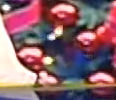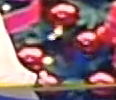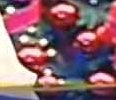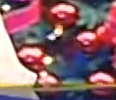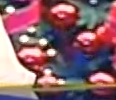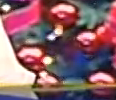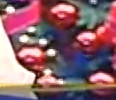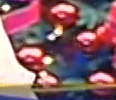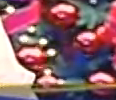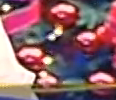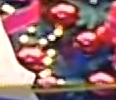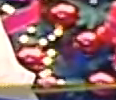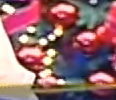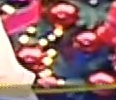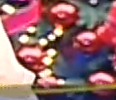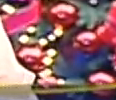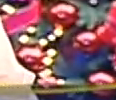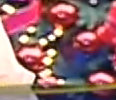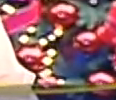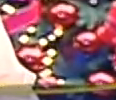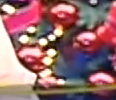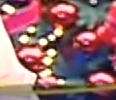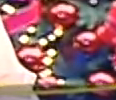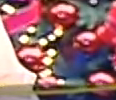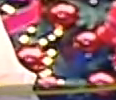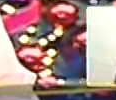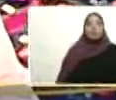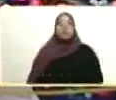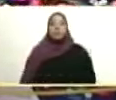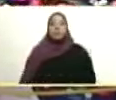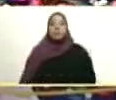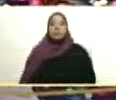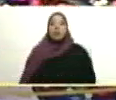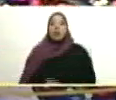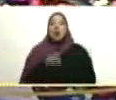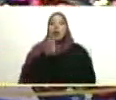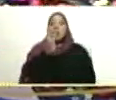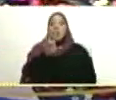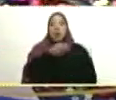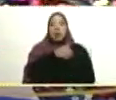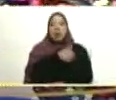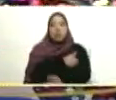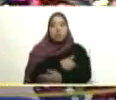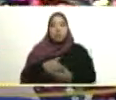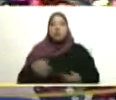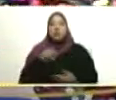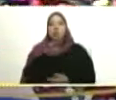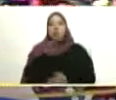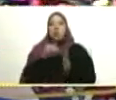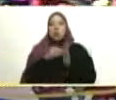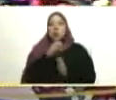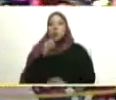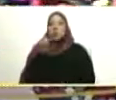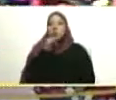trabajando. Entregamos las 3.300.000, las 3.400.000,